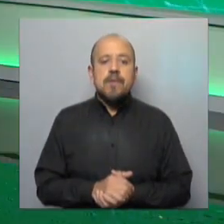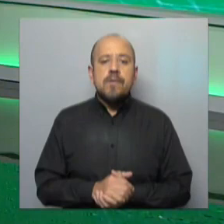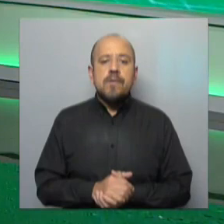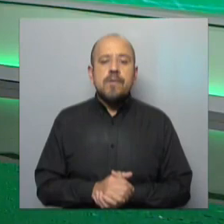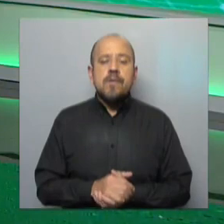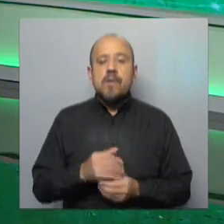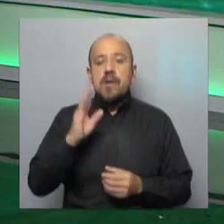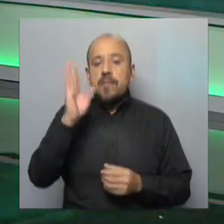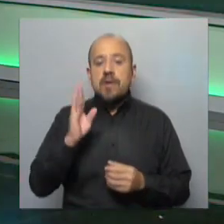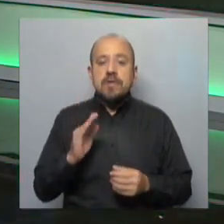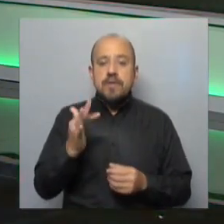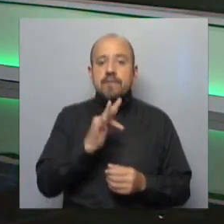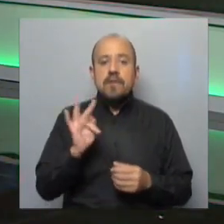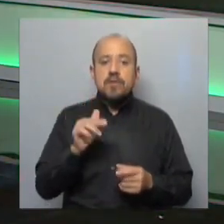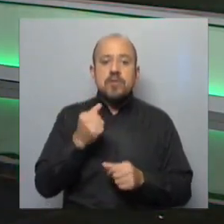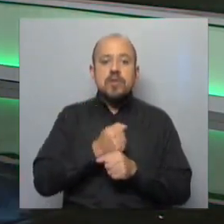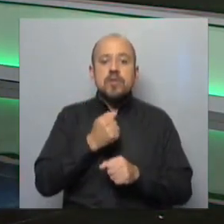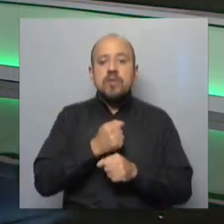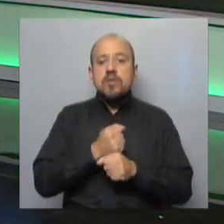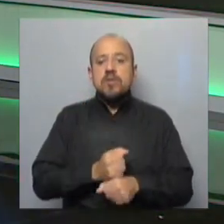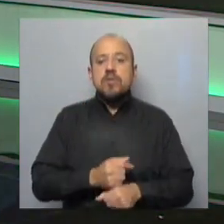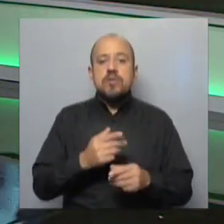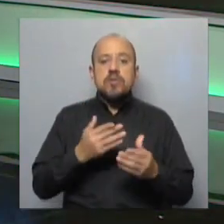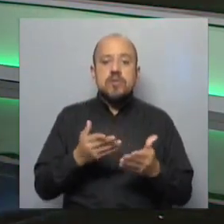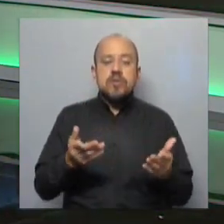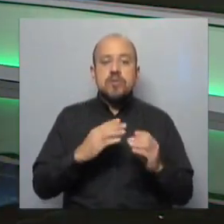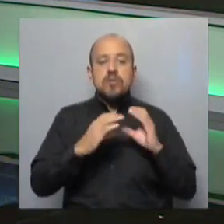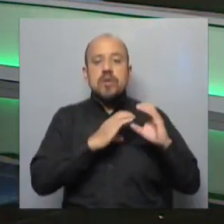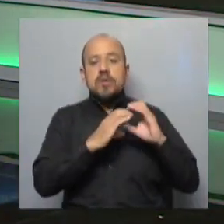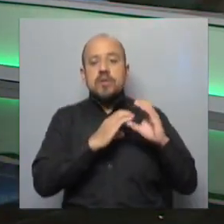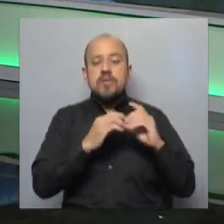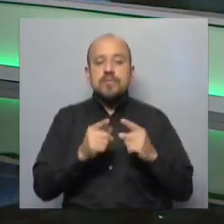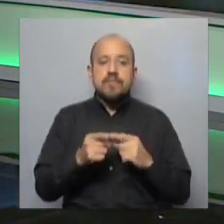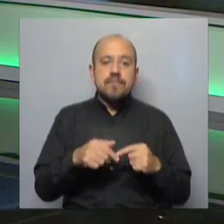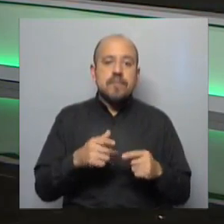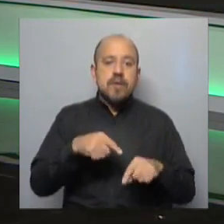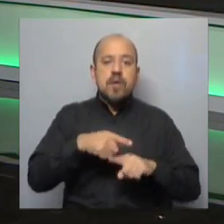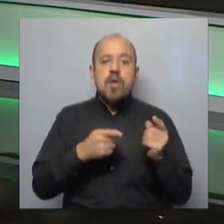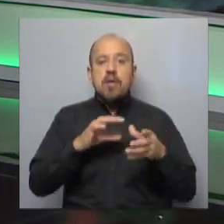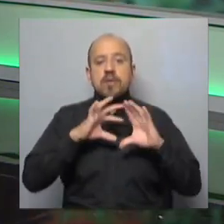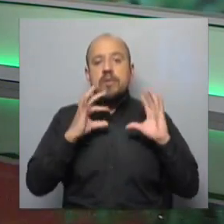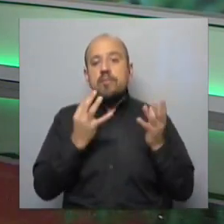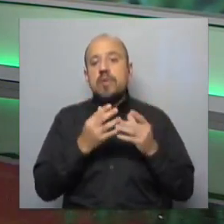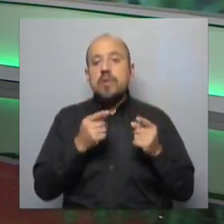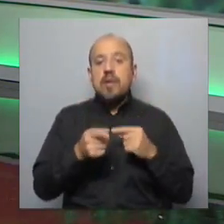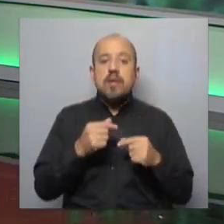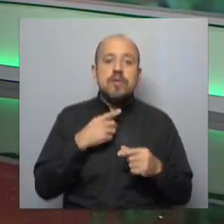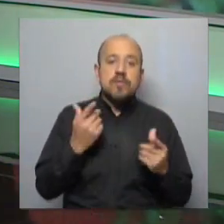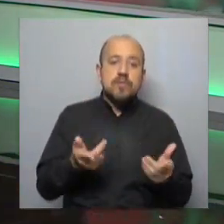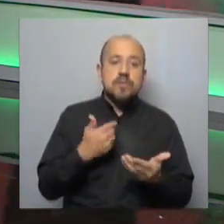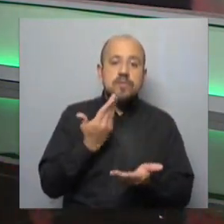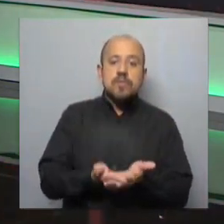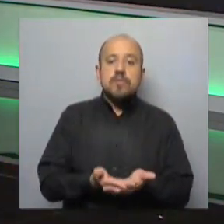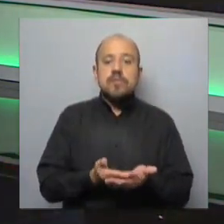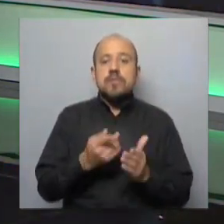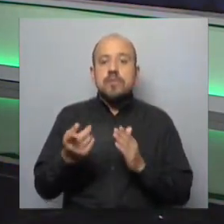en brasil la federación de trabajadores del ámbito energético y también de medio ambiente bueno le han enviado una serie de propuestas